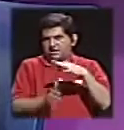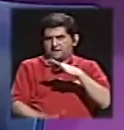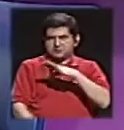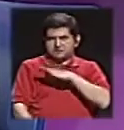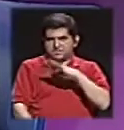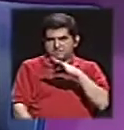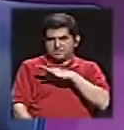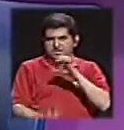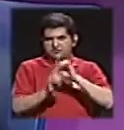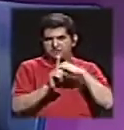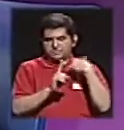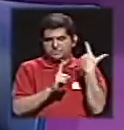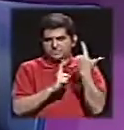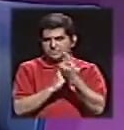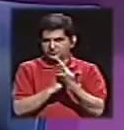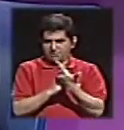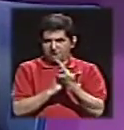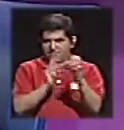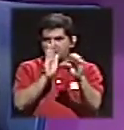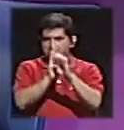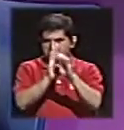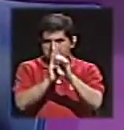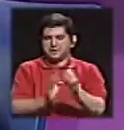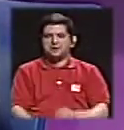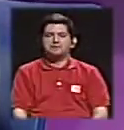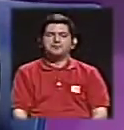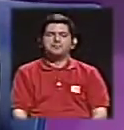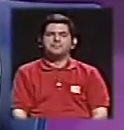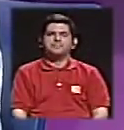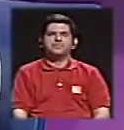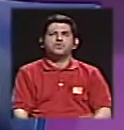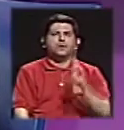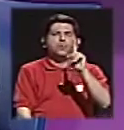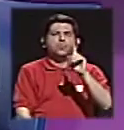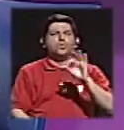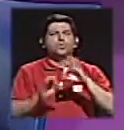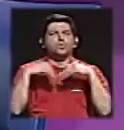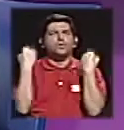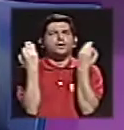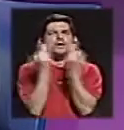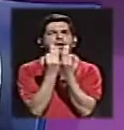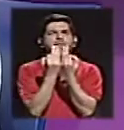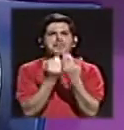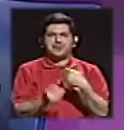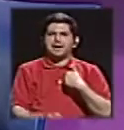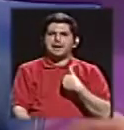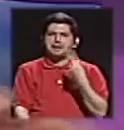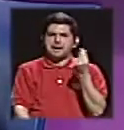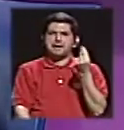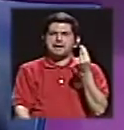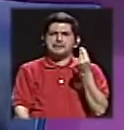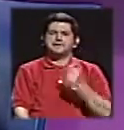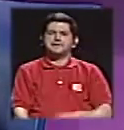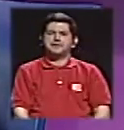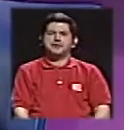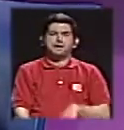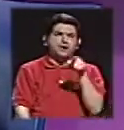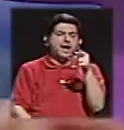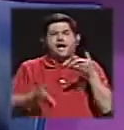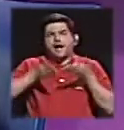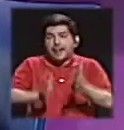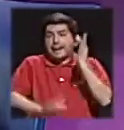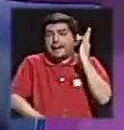conveniencia social, por ejemplo, una familia con medios económicos cuya